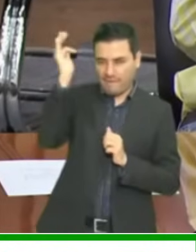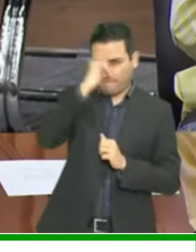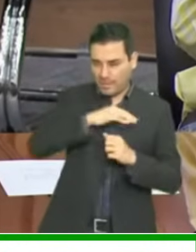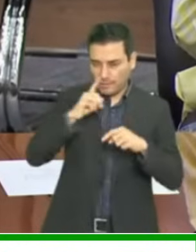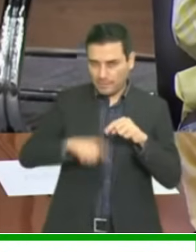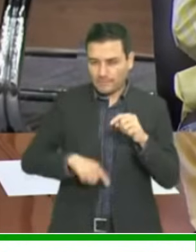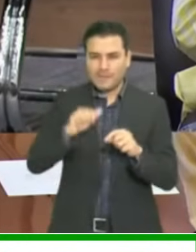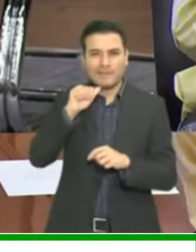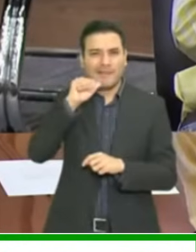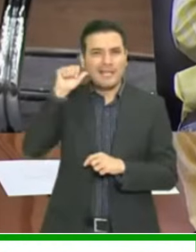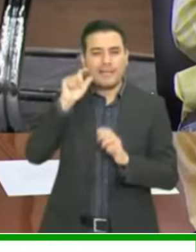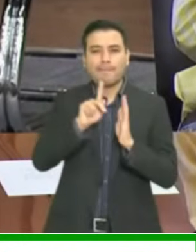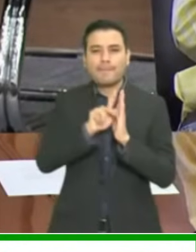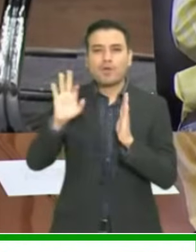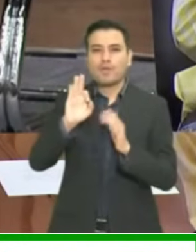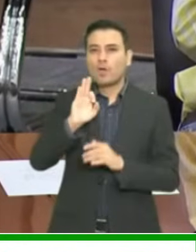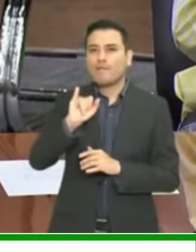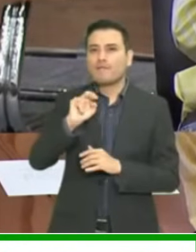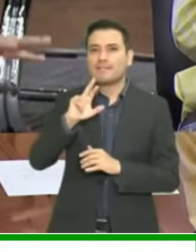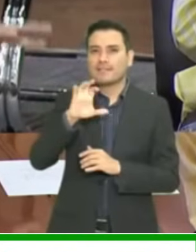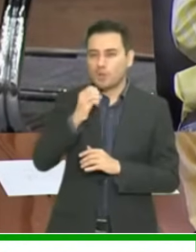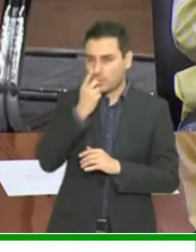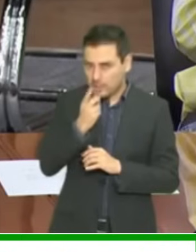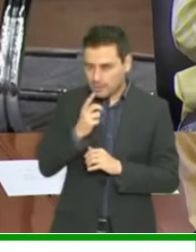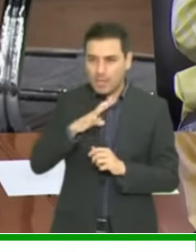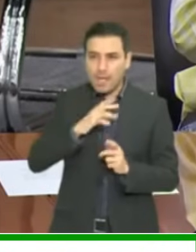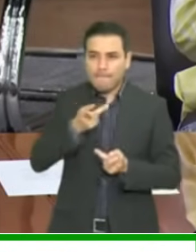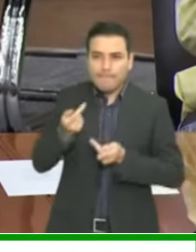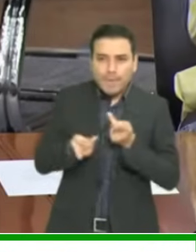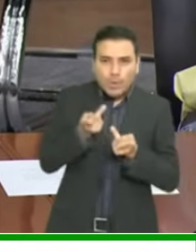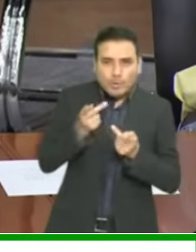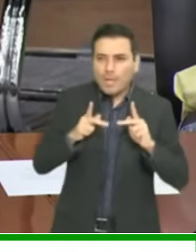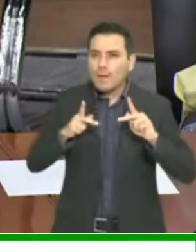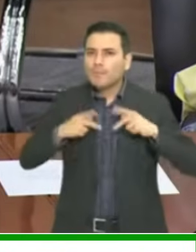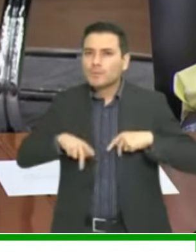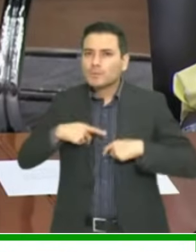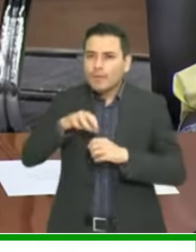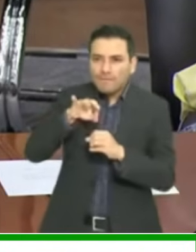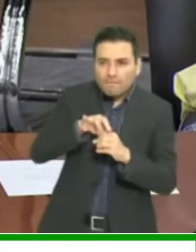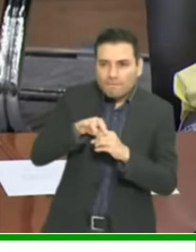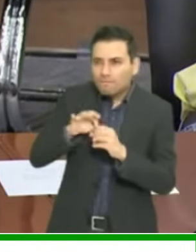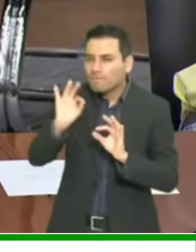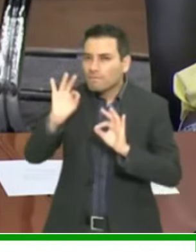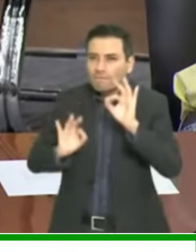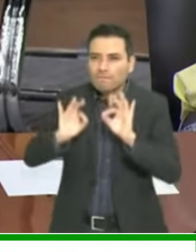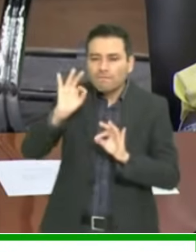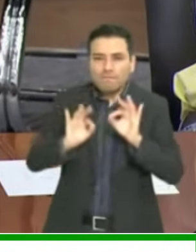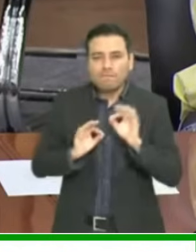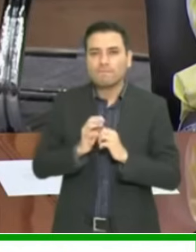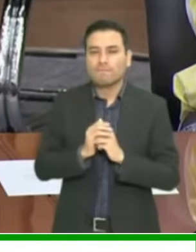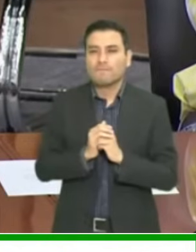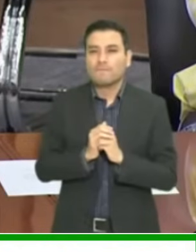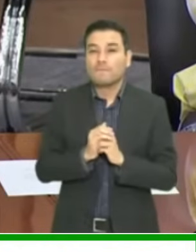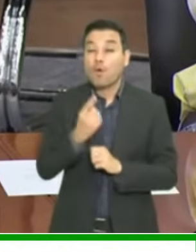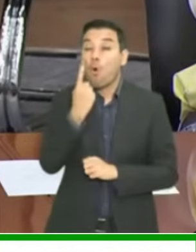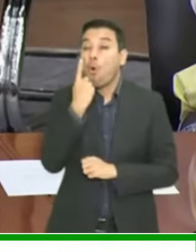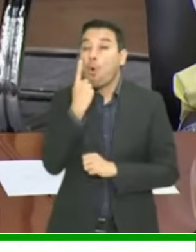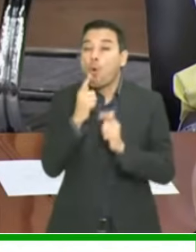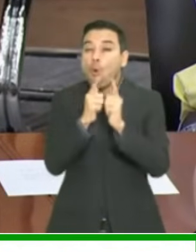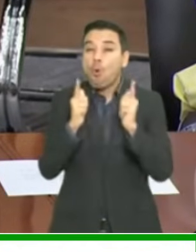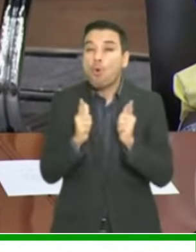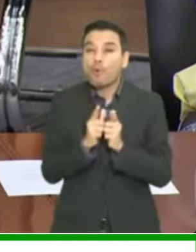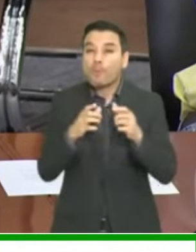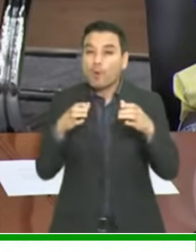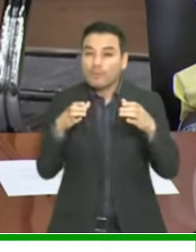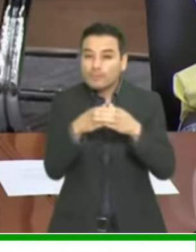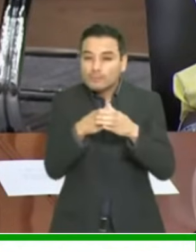importante el periódico El Financiero, donde saca determinadas encuestas sobre los sectores sociales de cómo votaron. El único sector, ahí, que ni siquiera